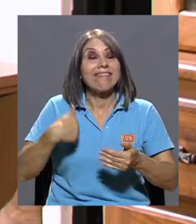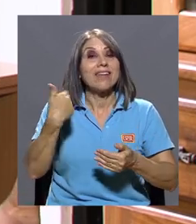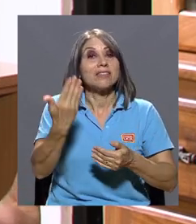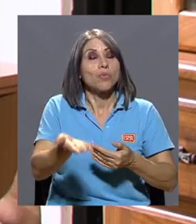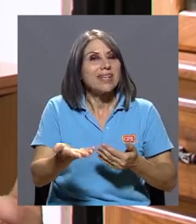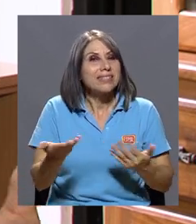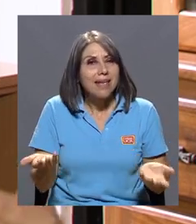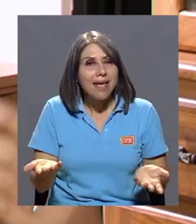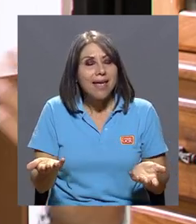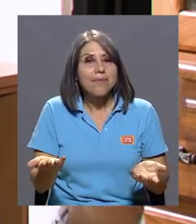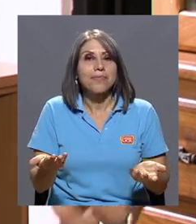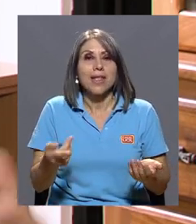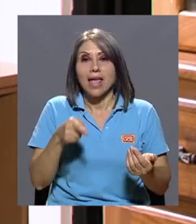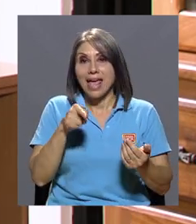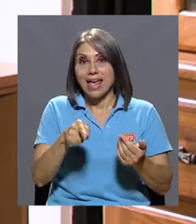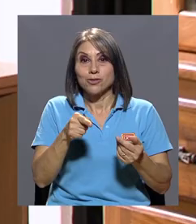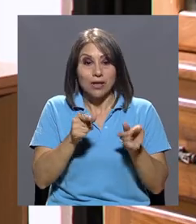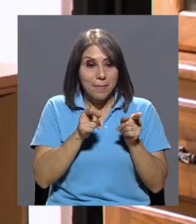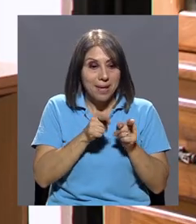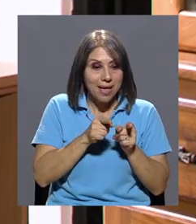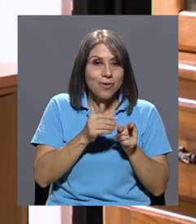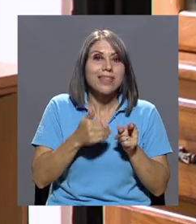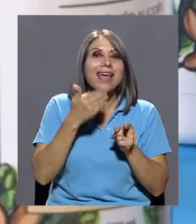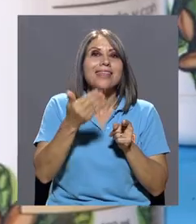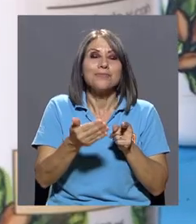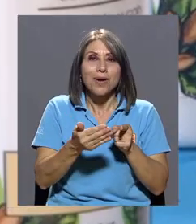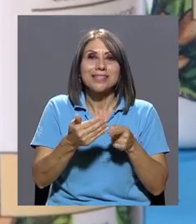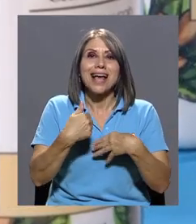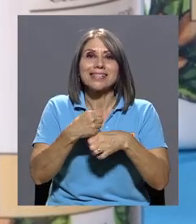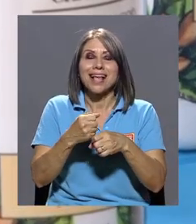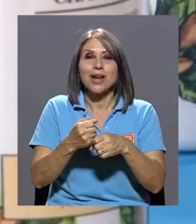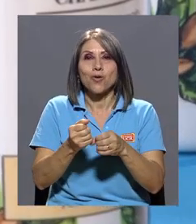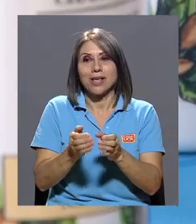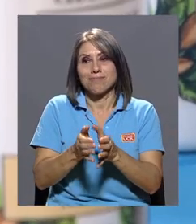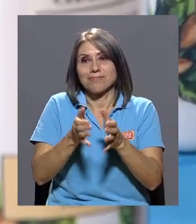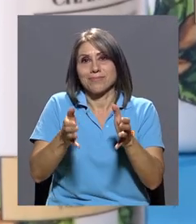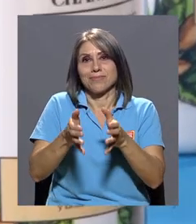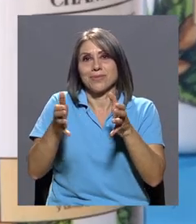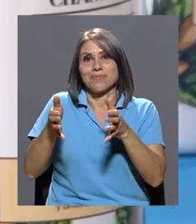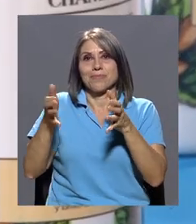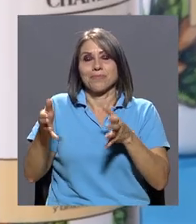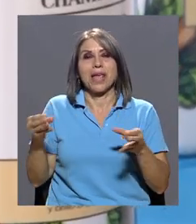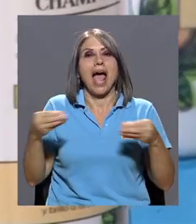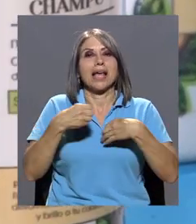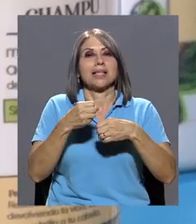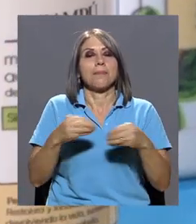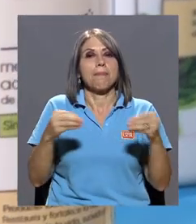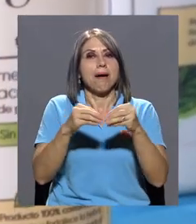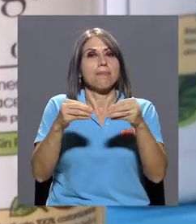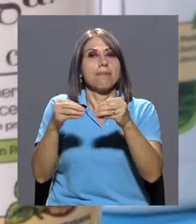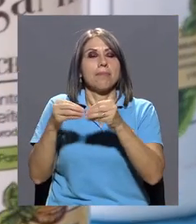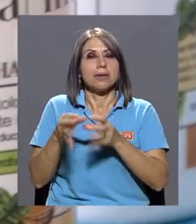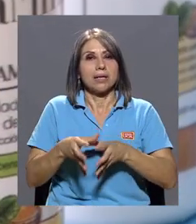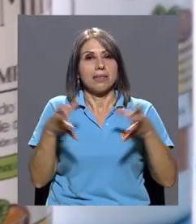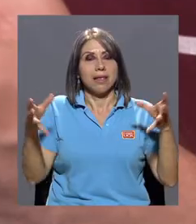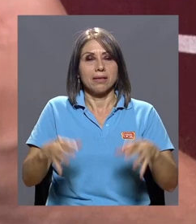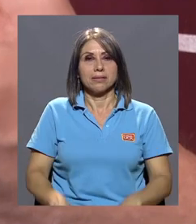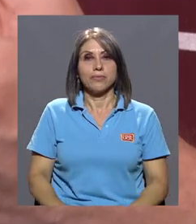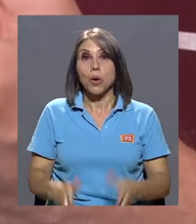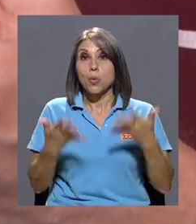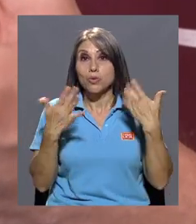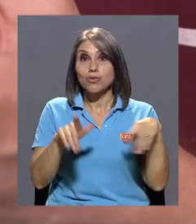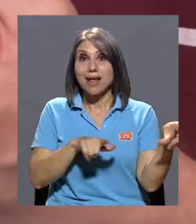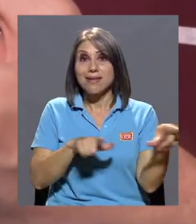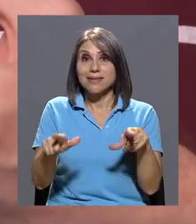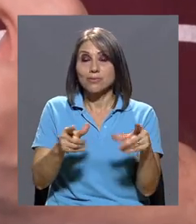el siguiente paso era escalarlo, digamos, para poder prepararlo a mayores cantidades. Una